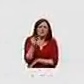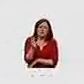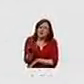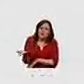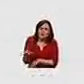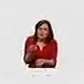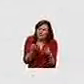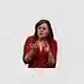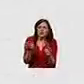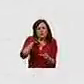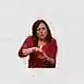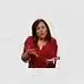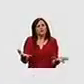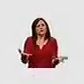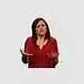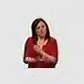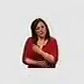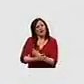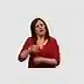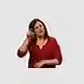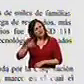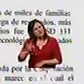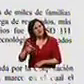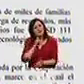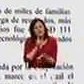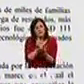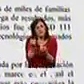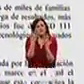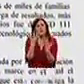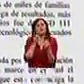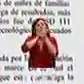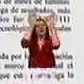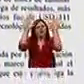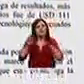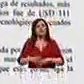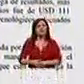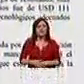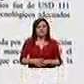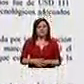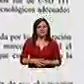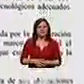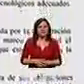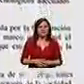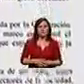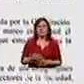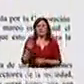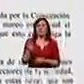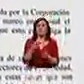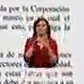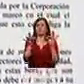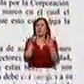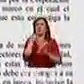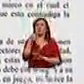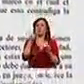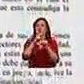en la entrega de resultados en un momento en el que el país demanda certezas respecto del desenlace electoral. Exige celeridad y